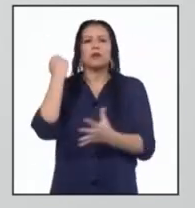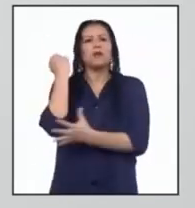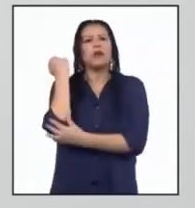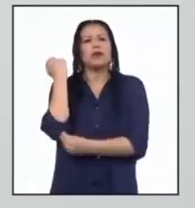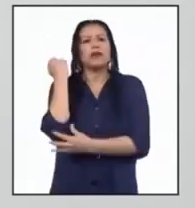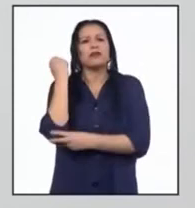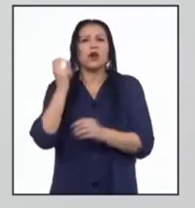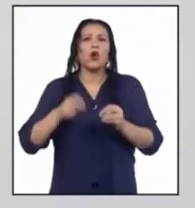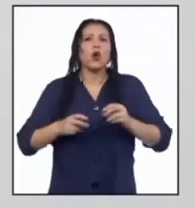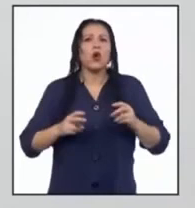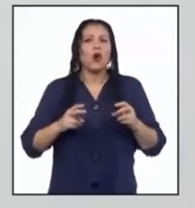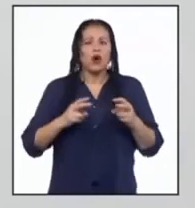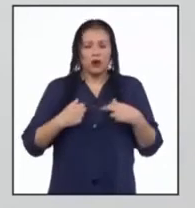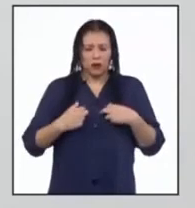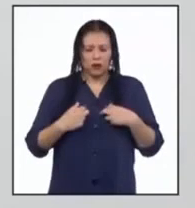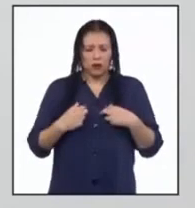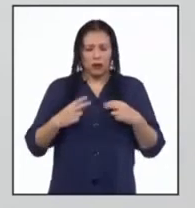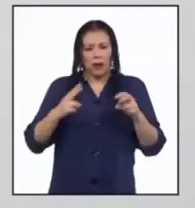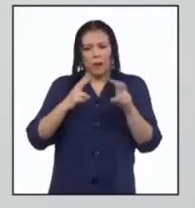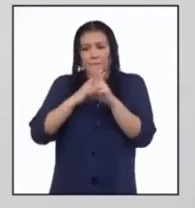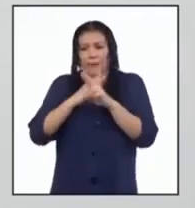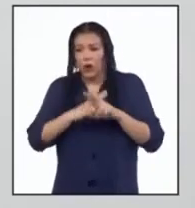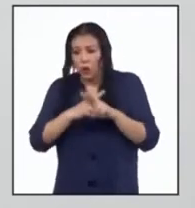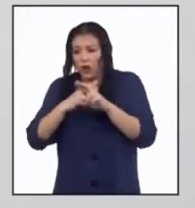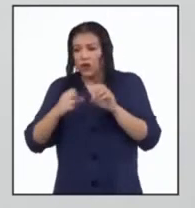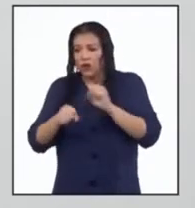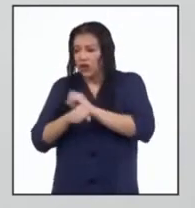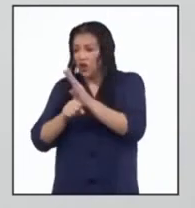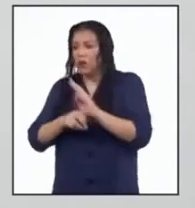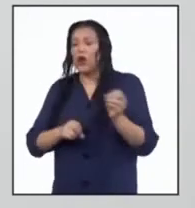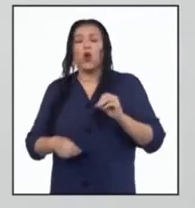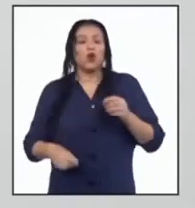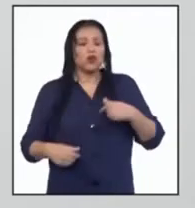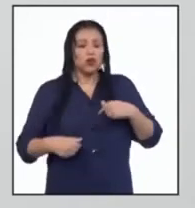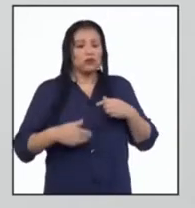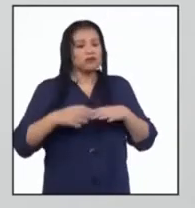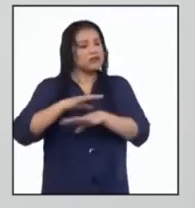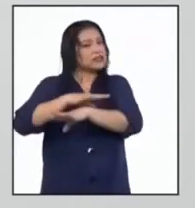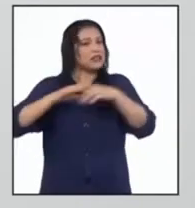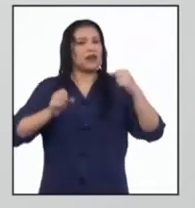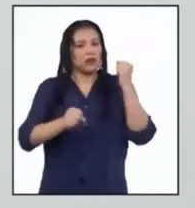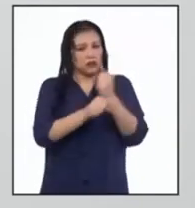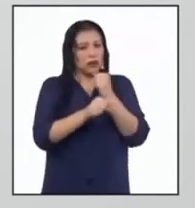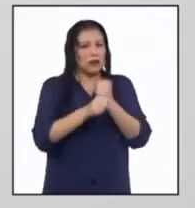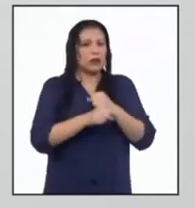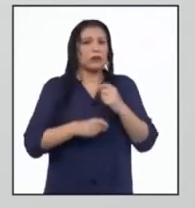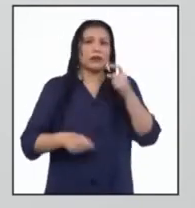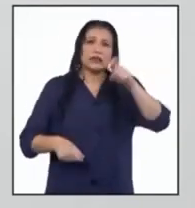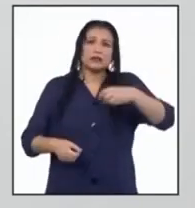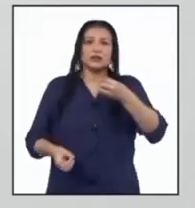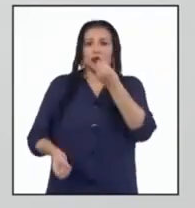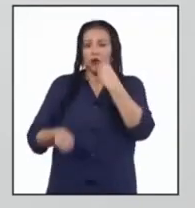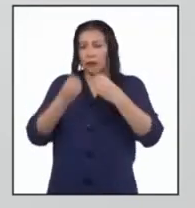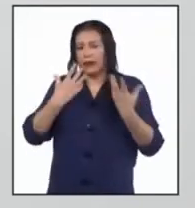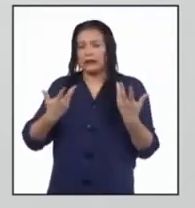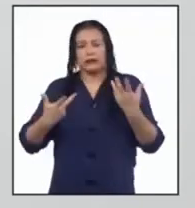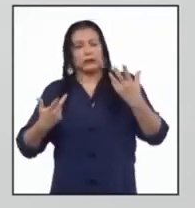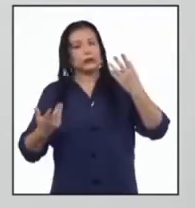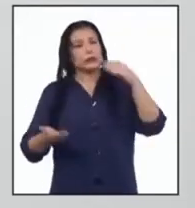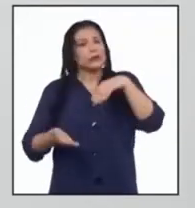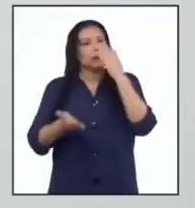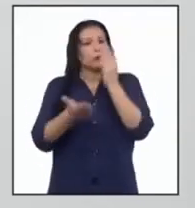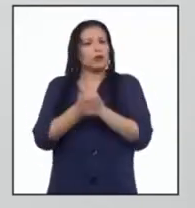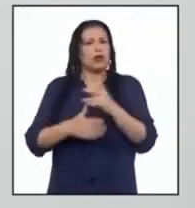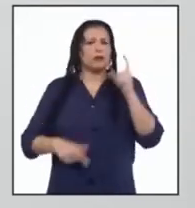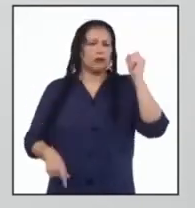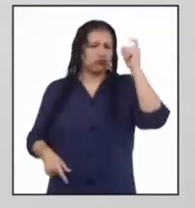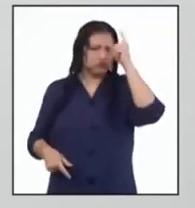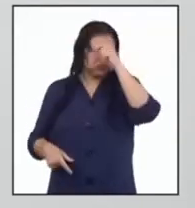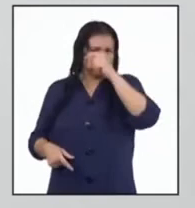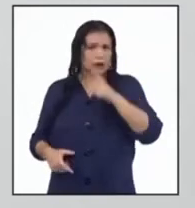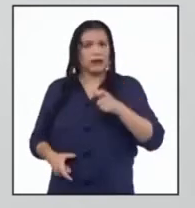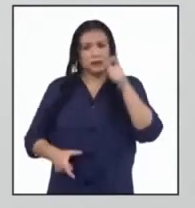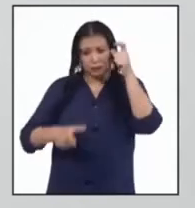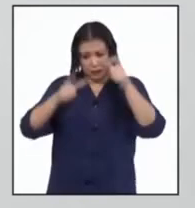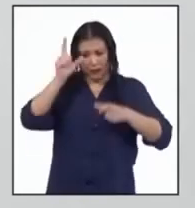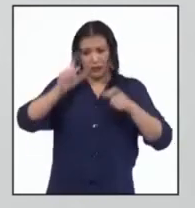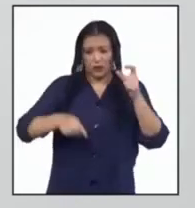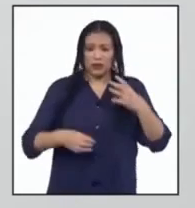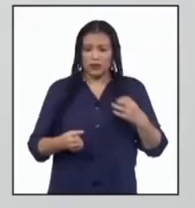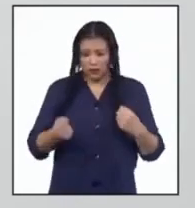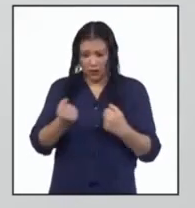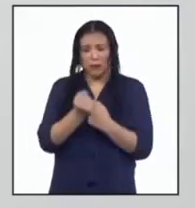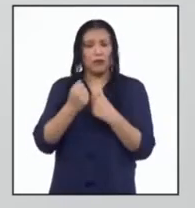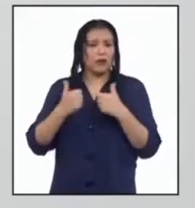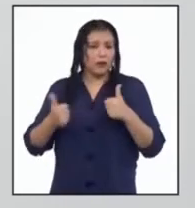de la pandemia, o trabajo para comer. Esto es un problema muy complicado. La ciudadanía colabora bien.